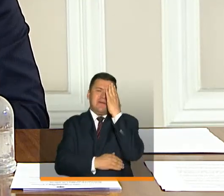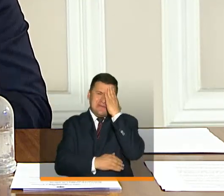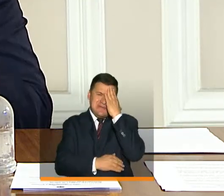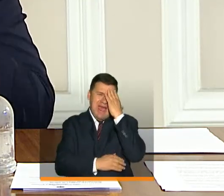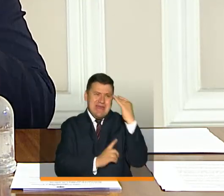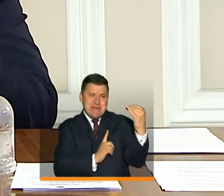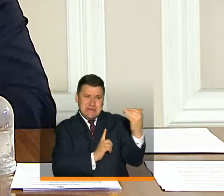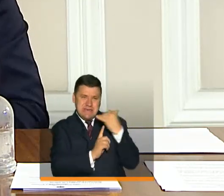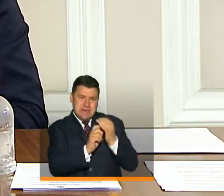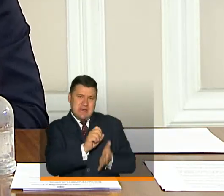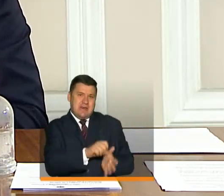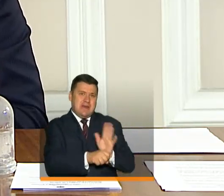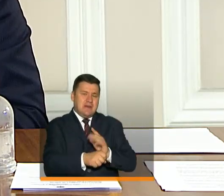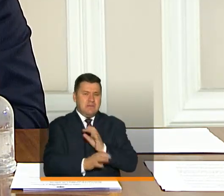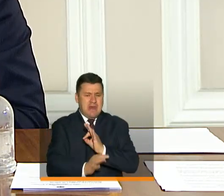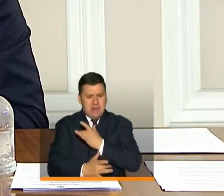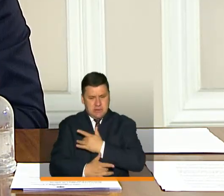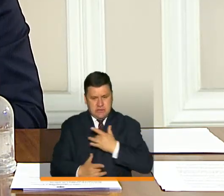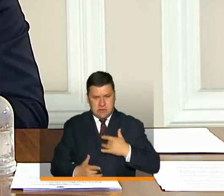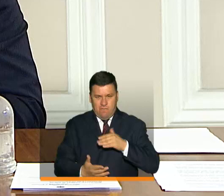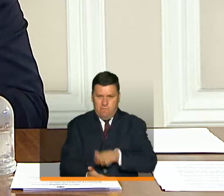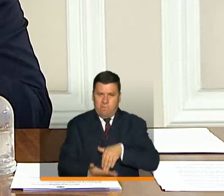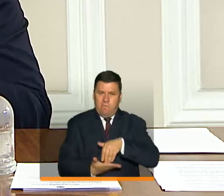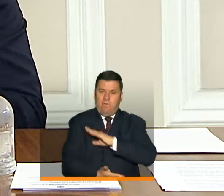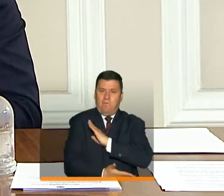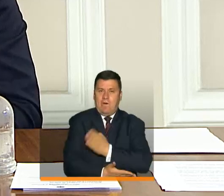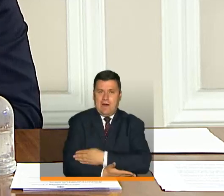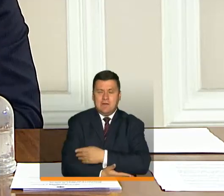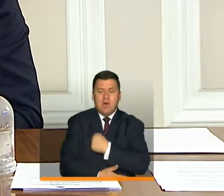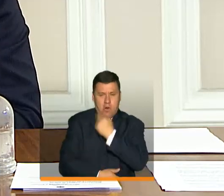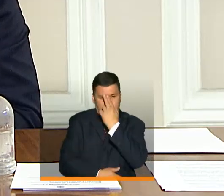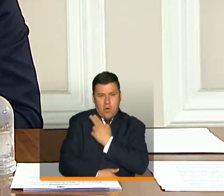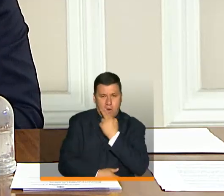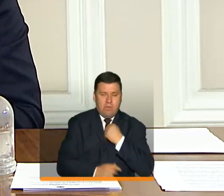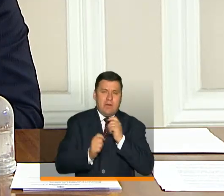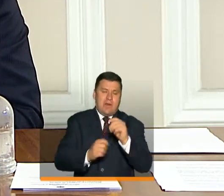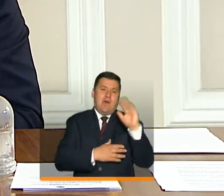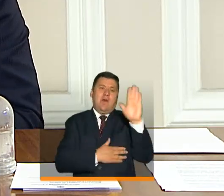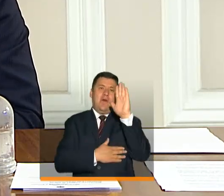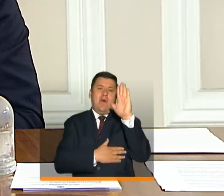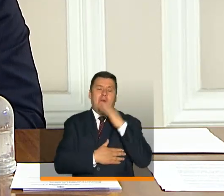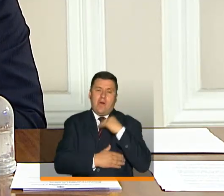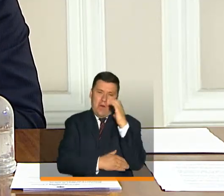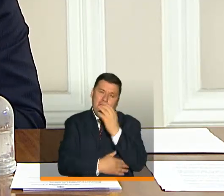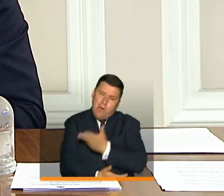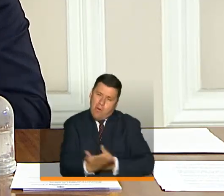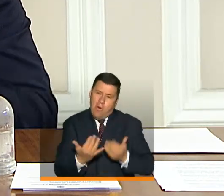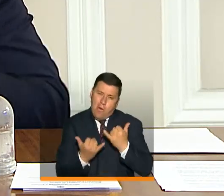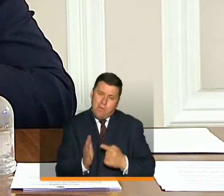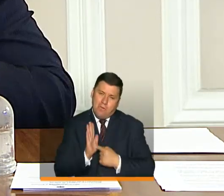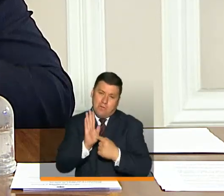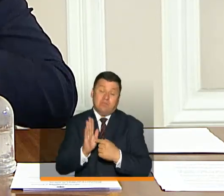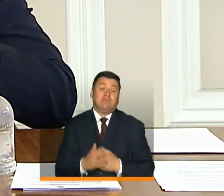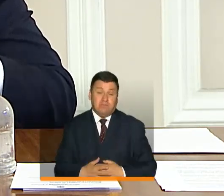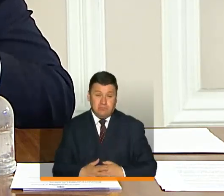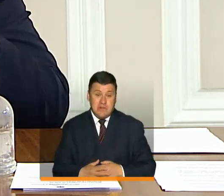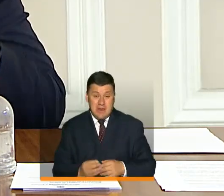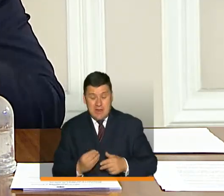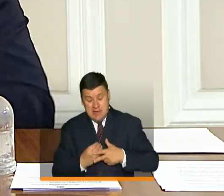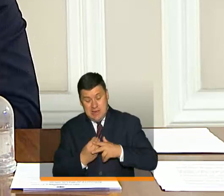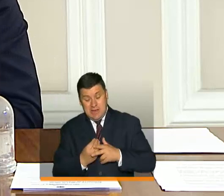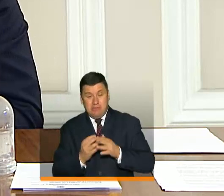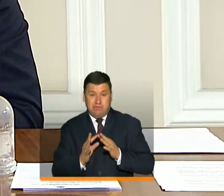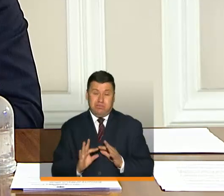la pandemia con un sistema de salud más fuerte. Ese compromiso por Colombia quería compartírselos hoy porque es una